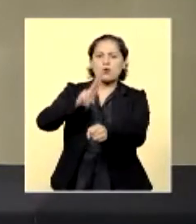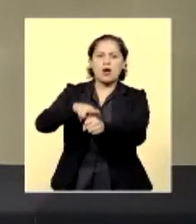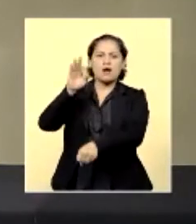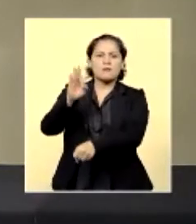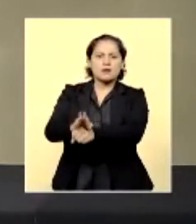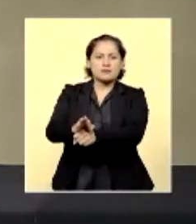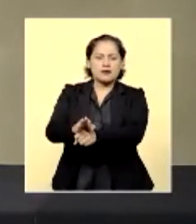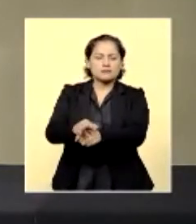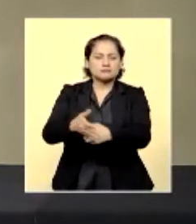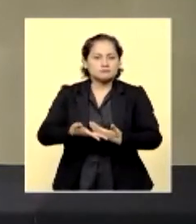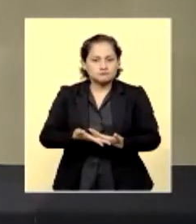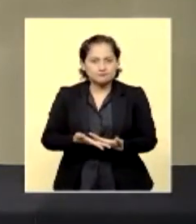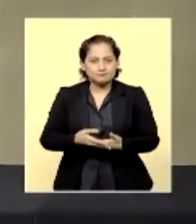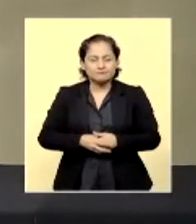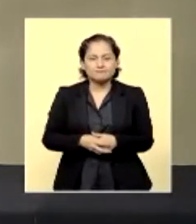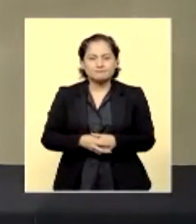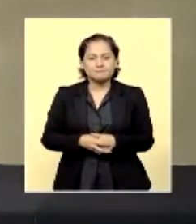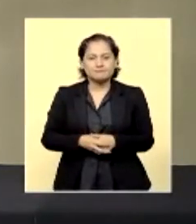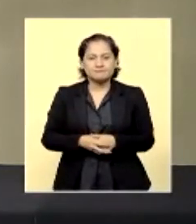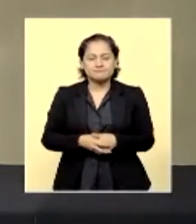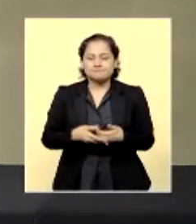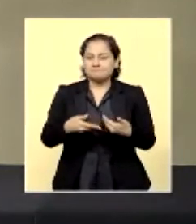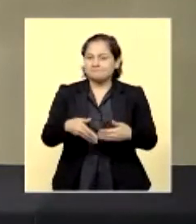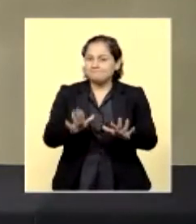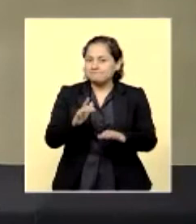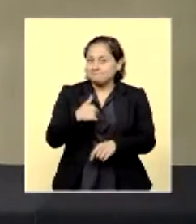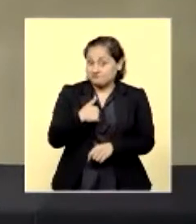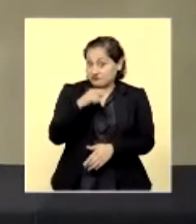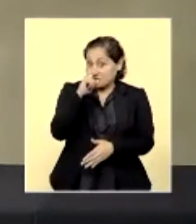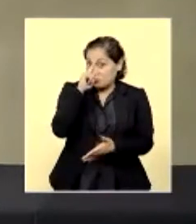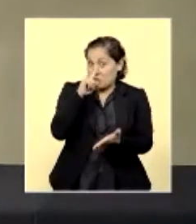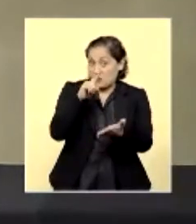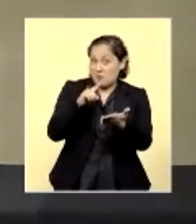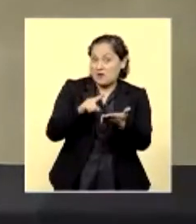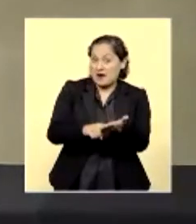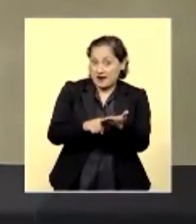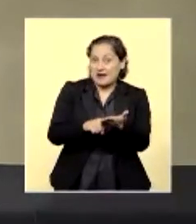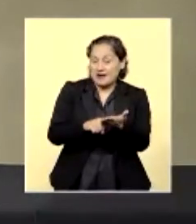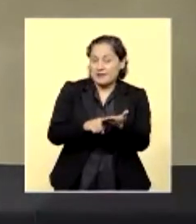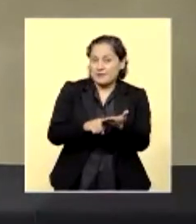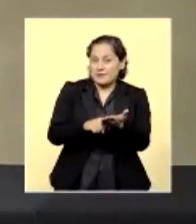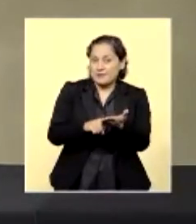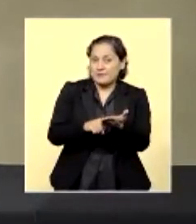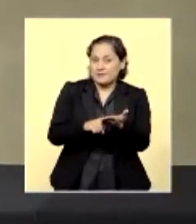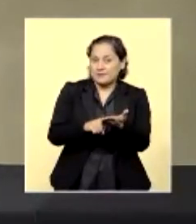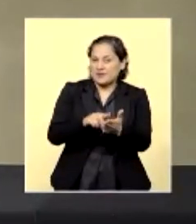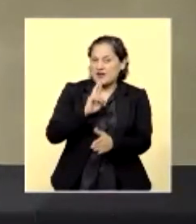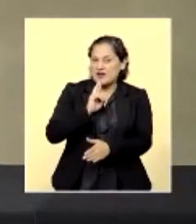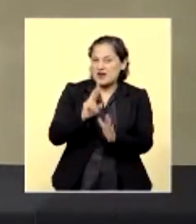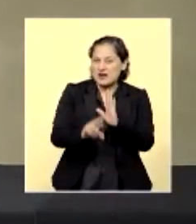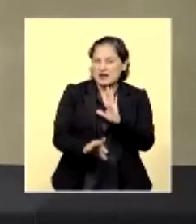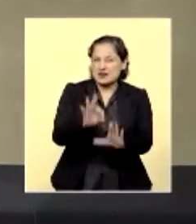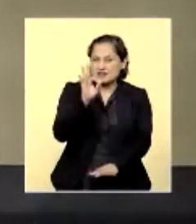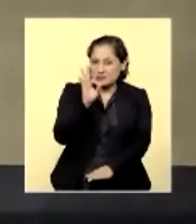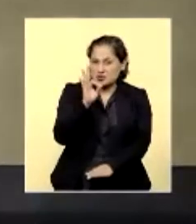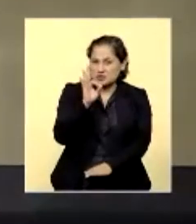Y acho, y me parece, profesora Denise Antolini, está en su analogía. Que la respuesta se encuentra en